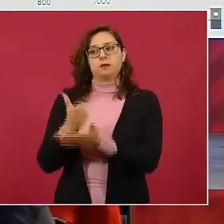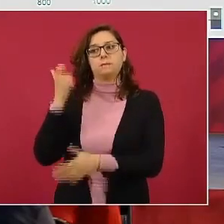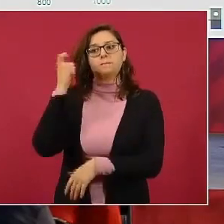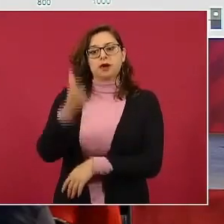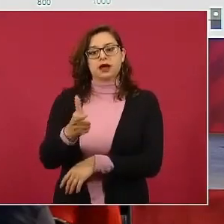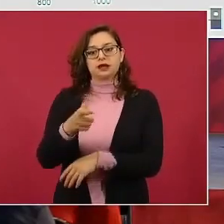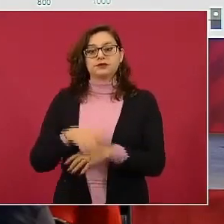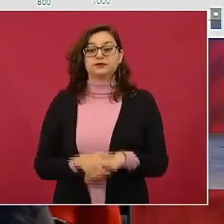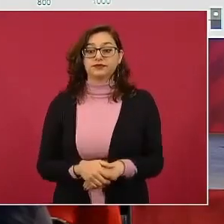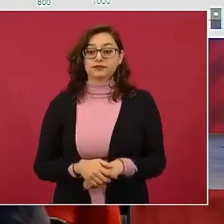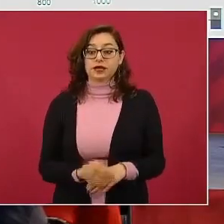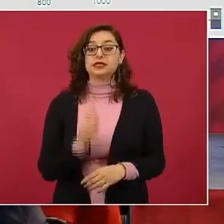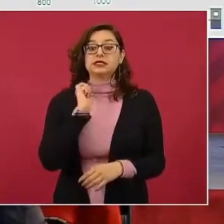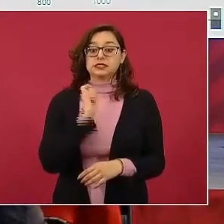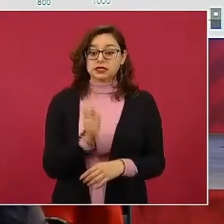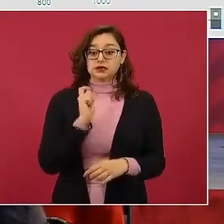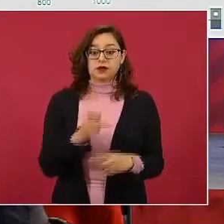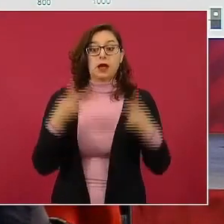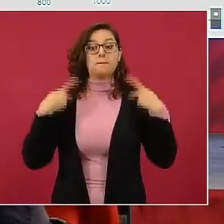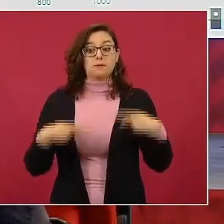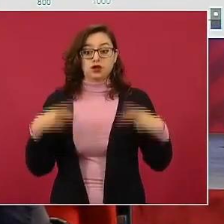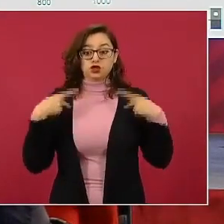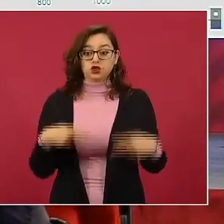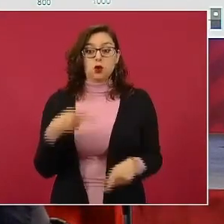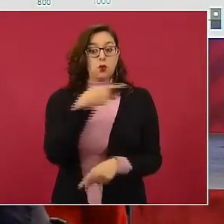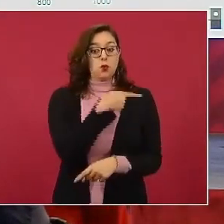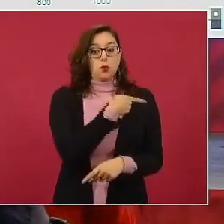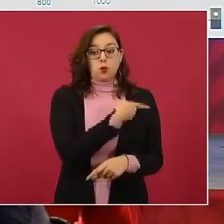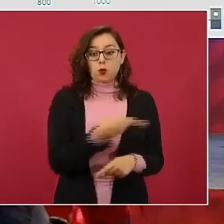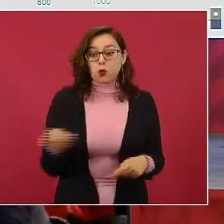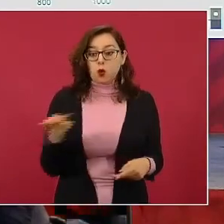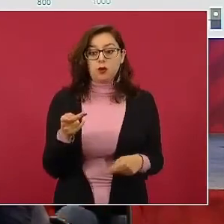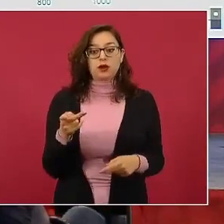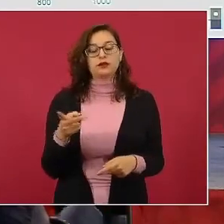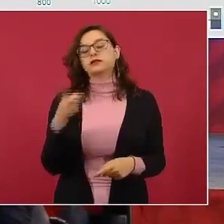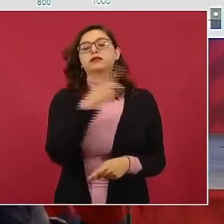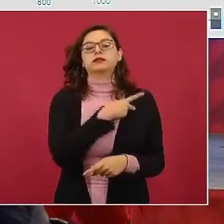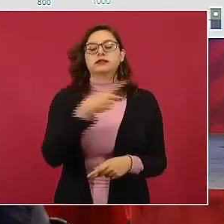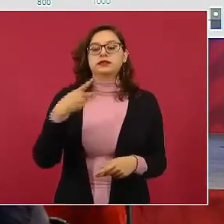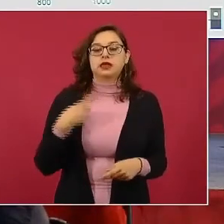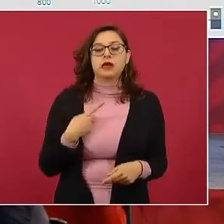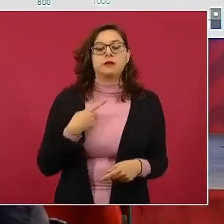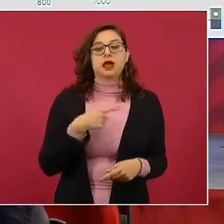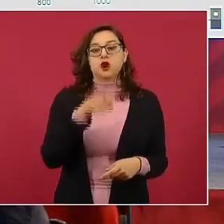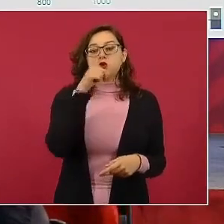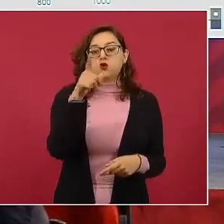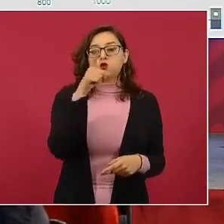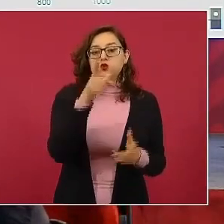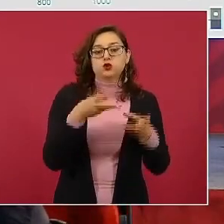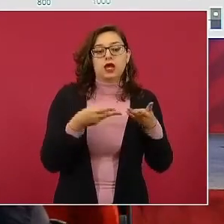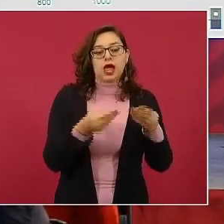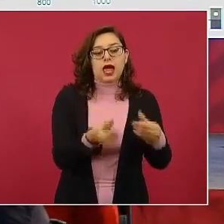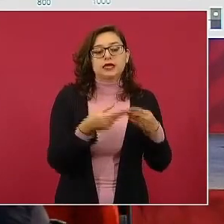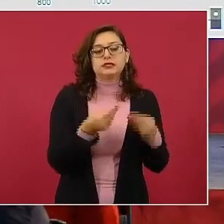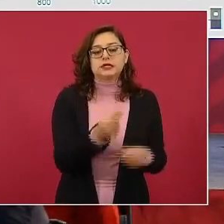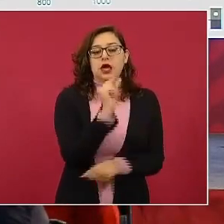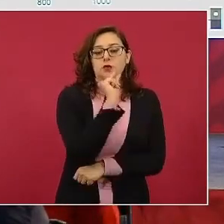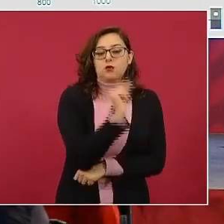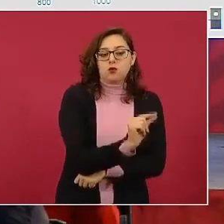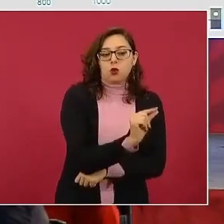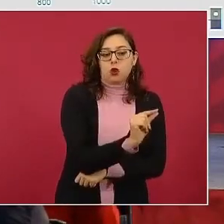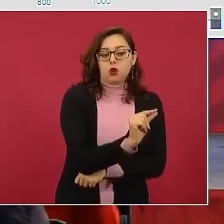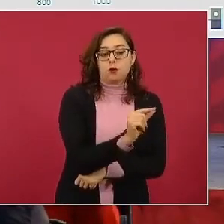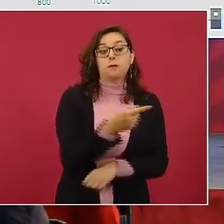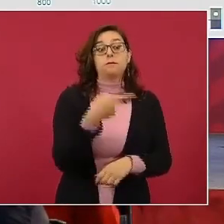los pobres, porque tenían que permanecer pobres para siempre, consumían menos electricidad. Y mientras más